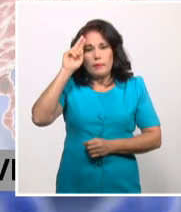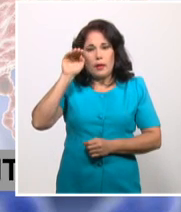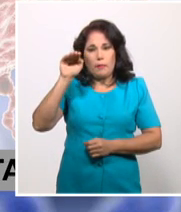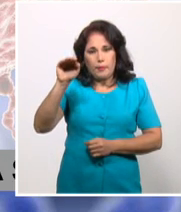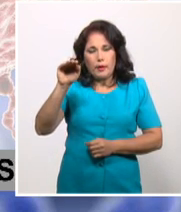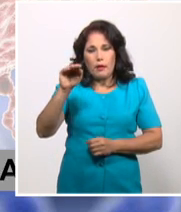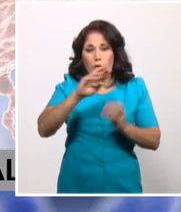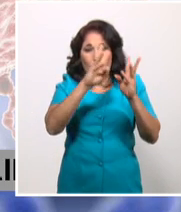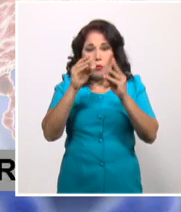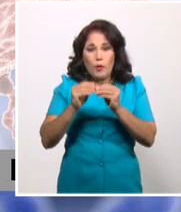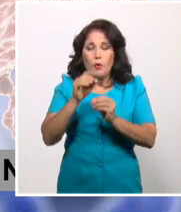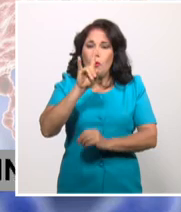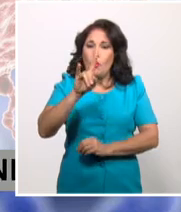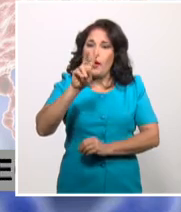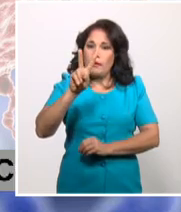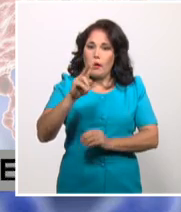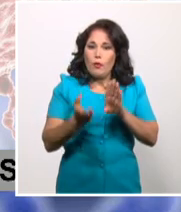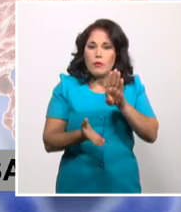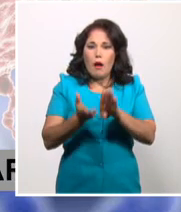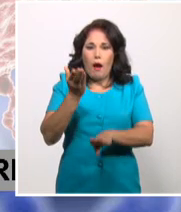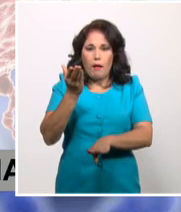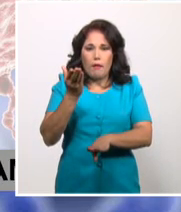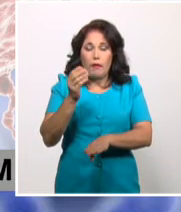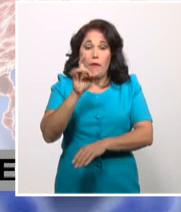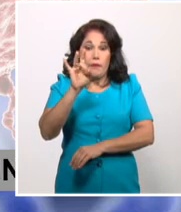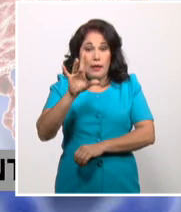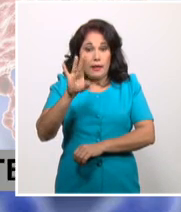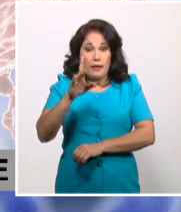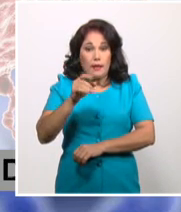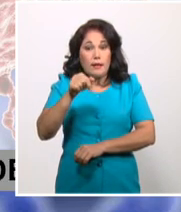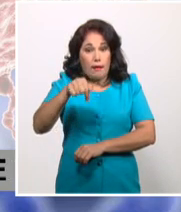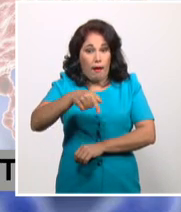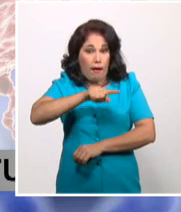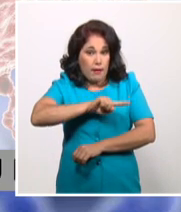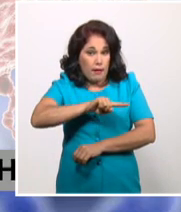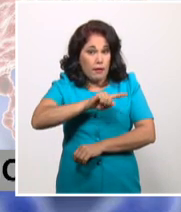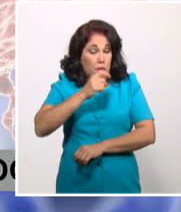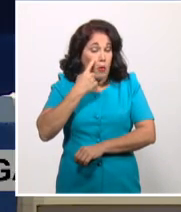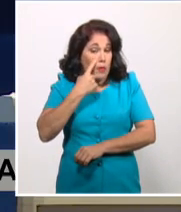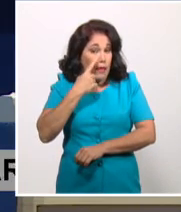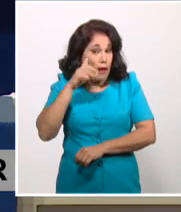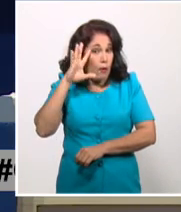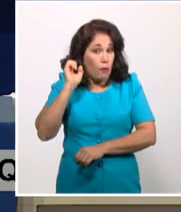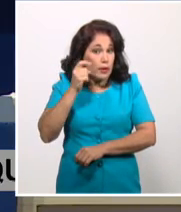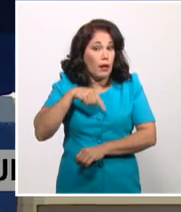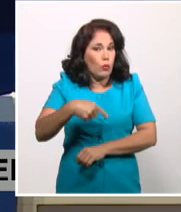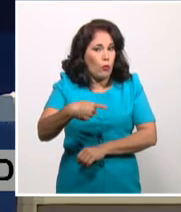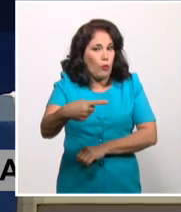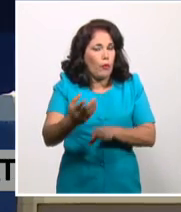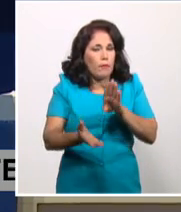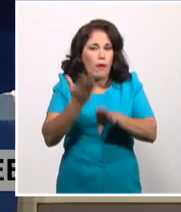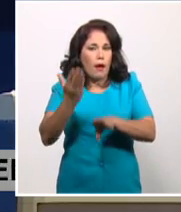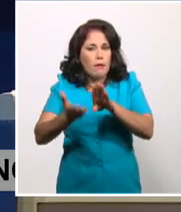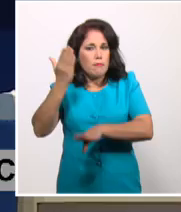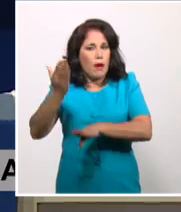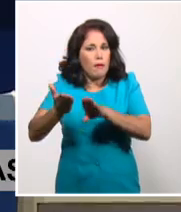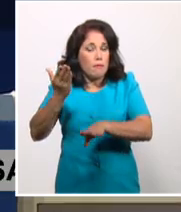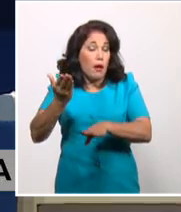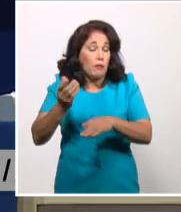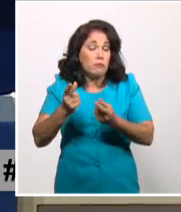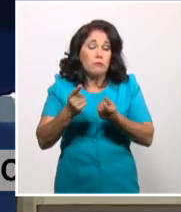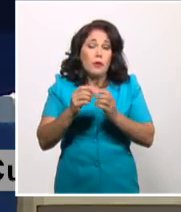un total de 92 altas, 15 en el día, o sea, como ven que día tras día se da un